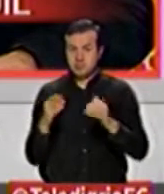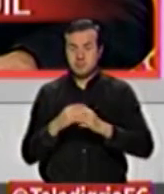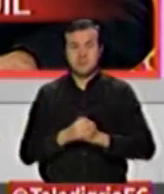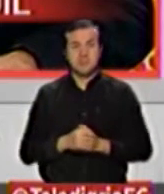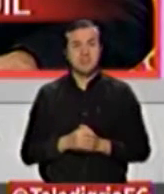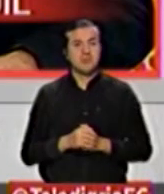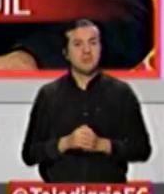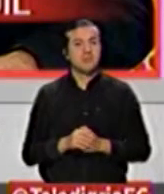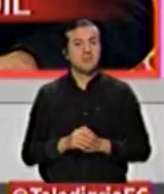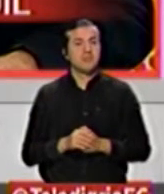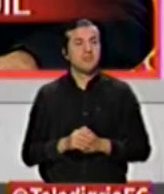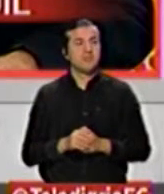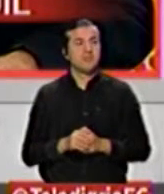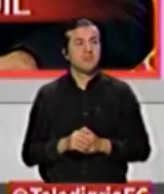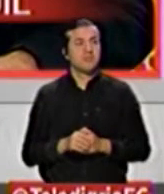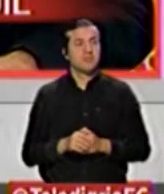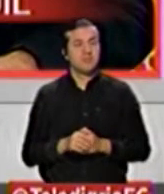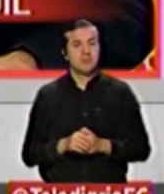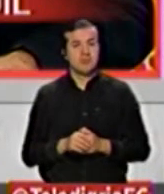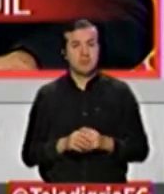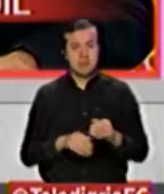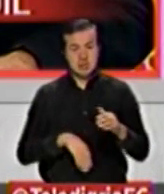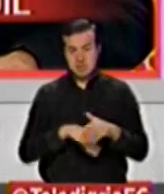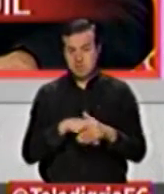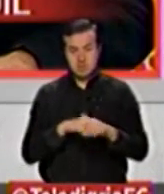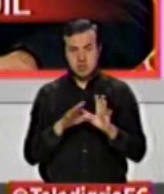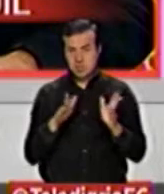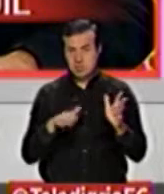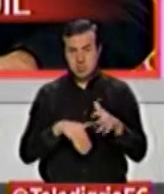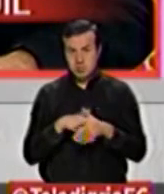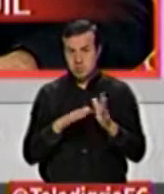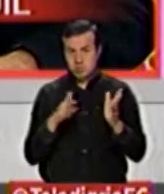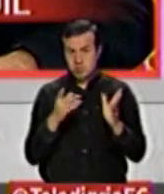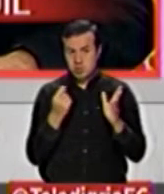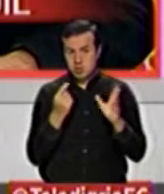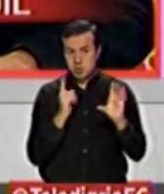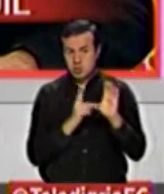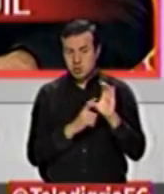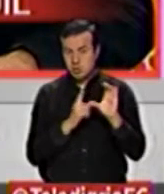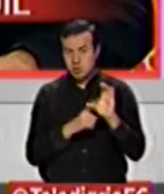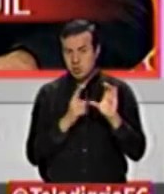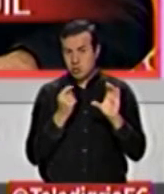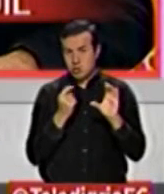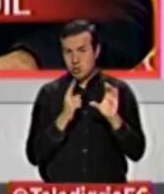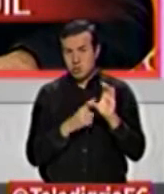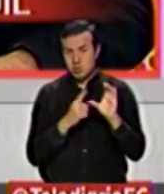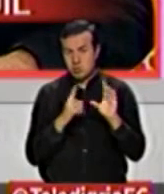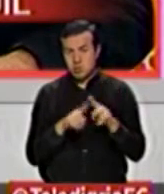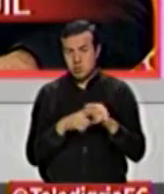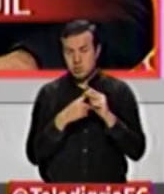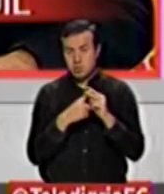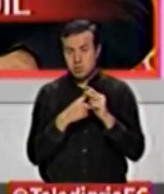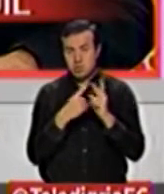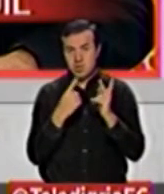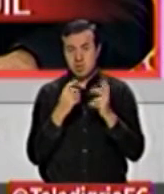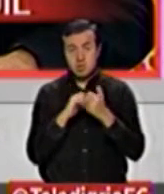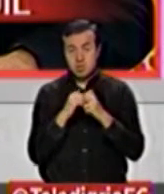¿Y no existe limitación respecto del capital inicial de las compañías?